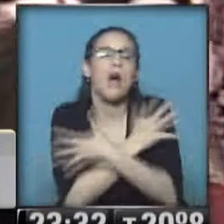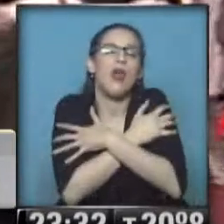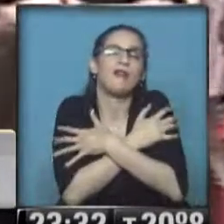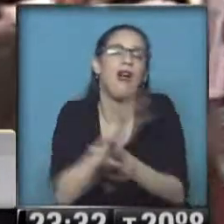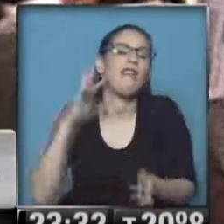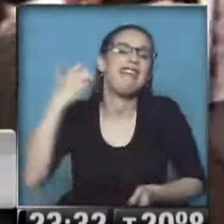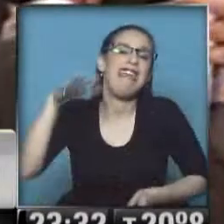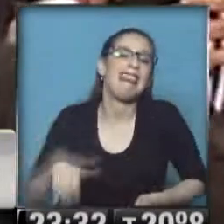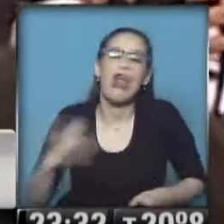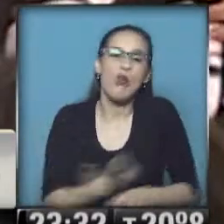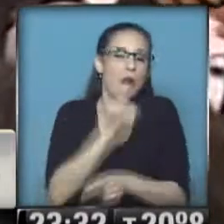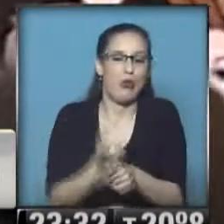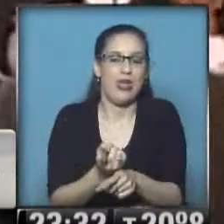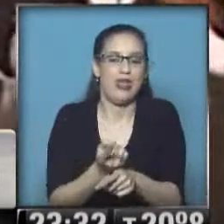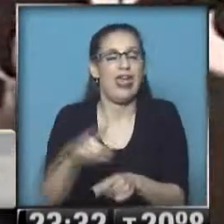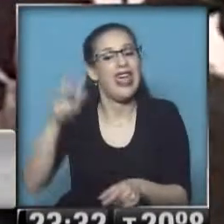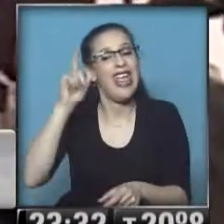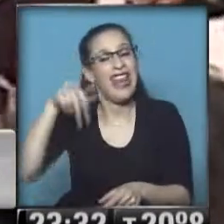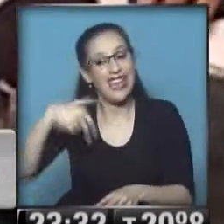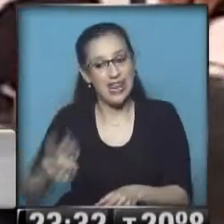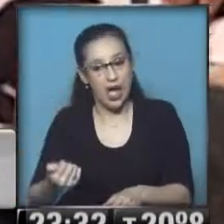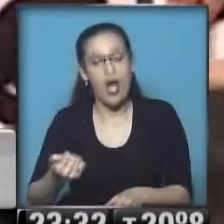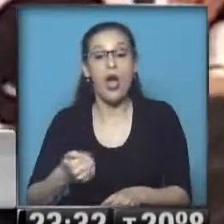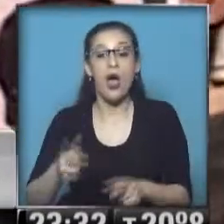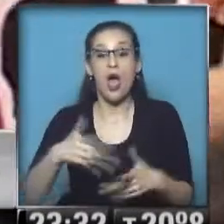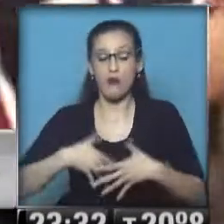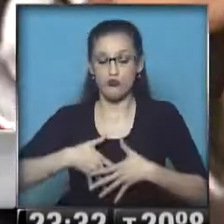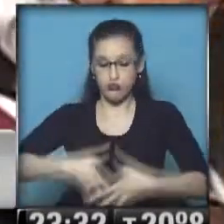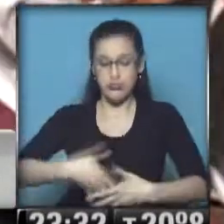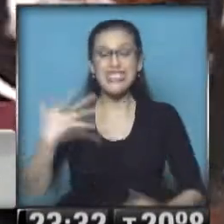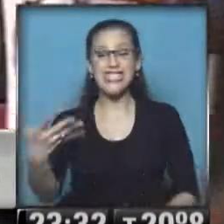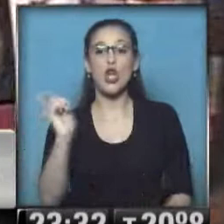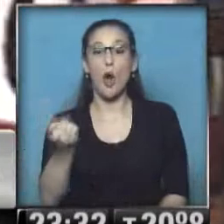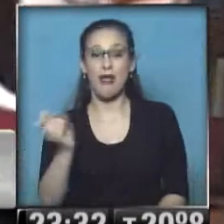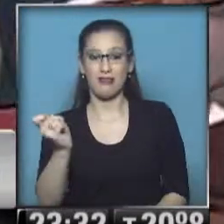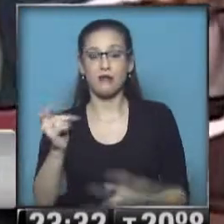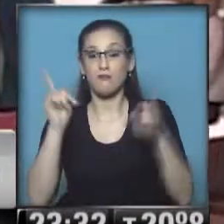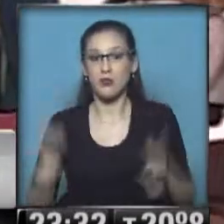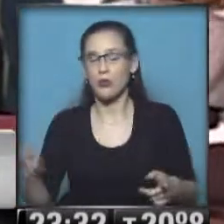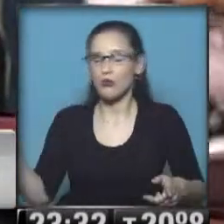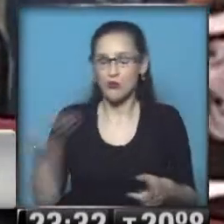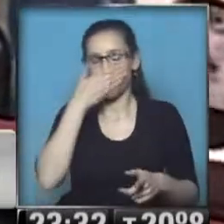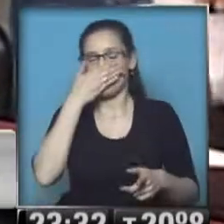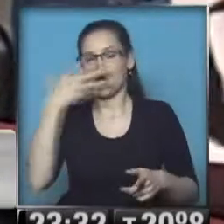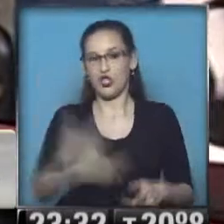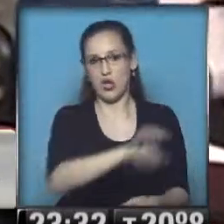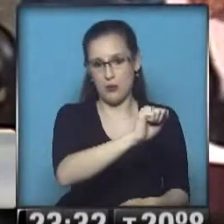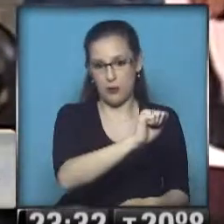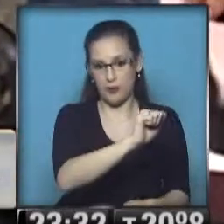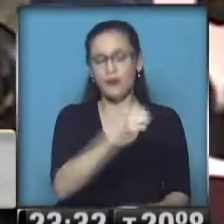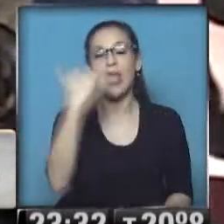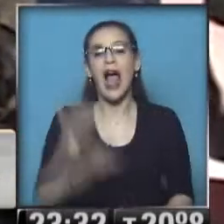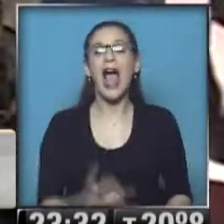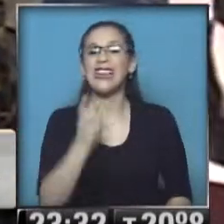Elena estaba embarazada de 5 meses al momento del secuestro. Por testimonios de sobrevivientes, se pudo saber